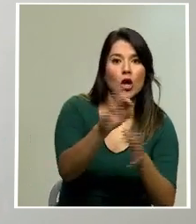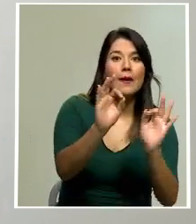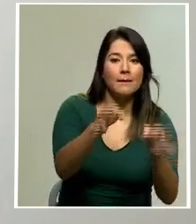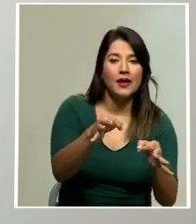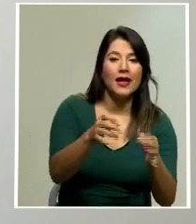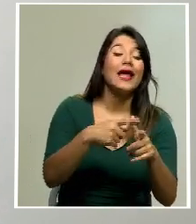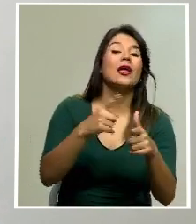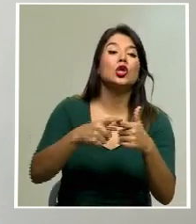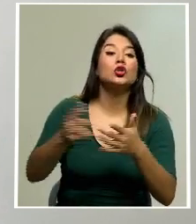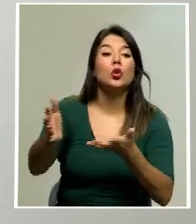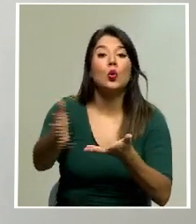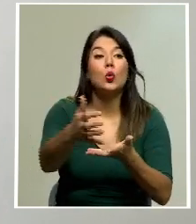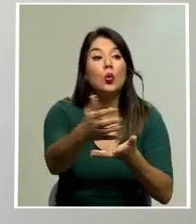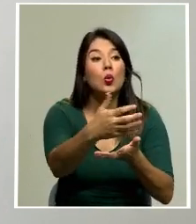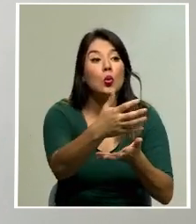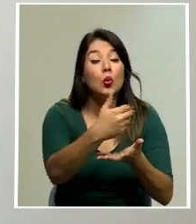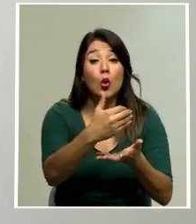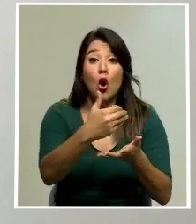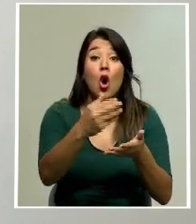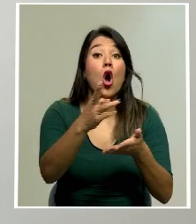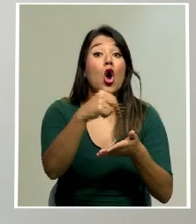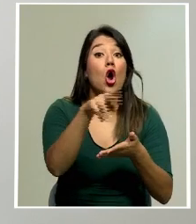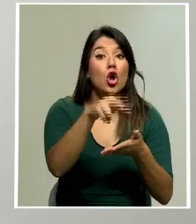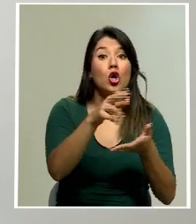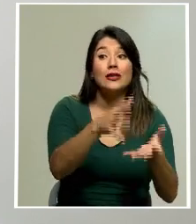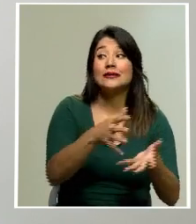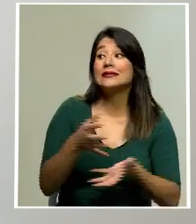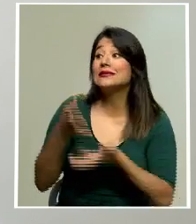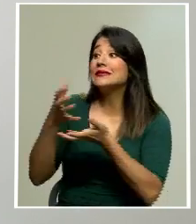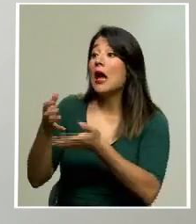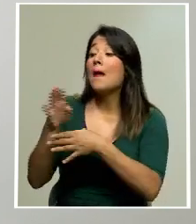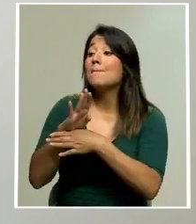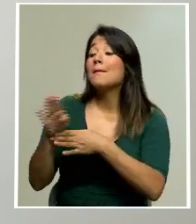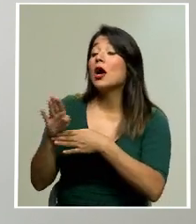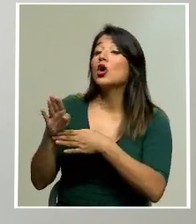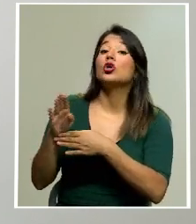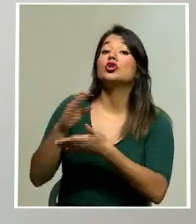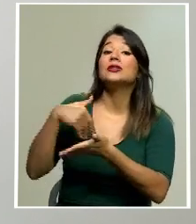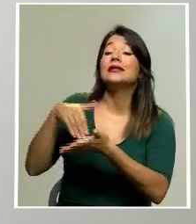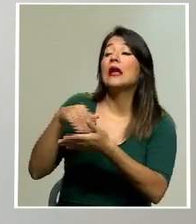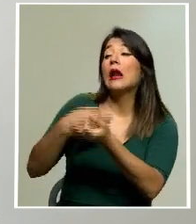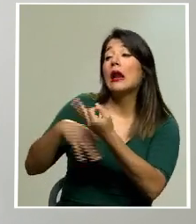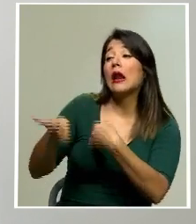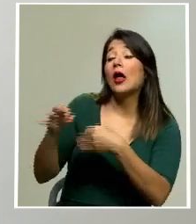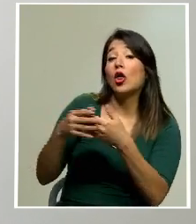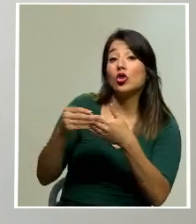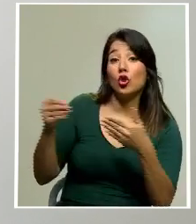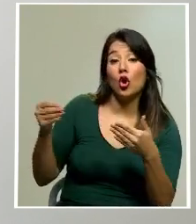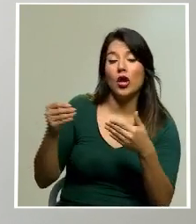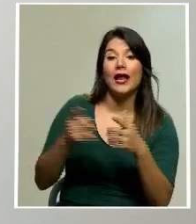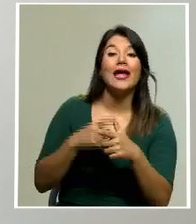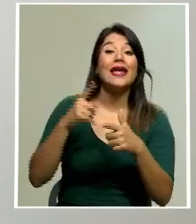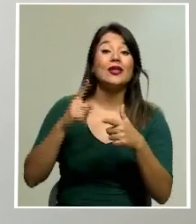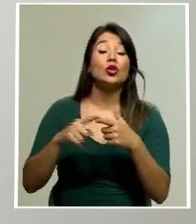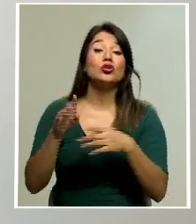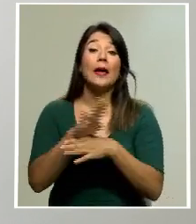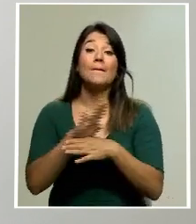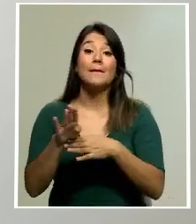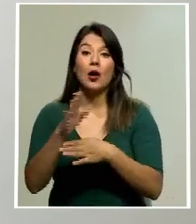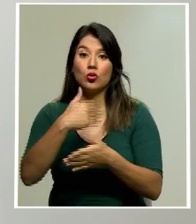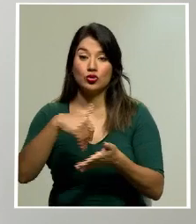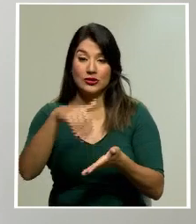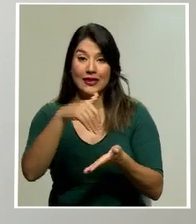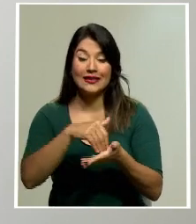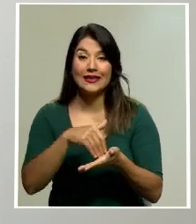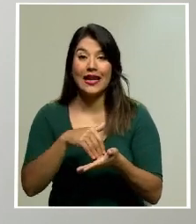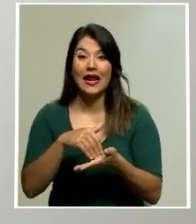Banco Central, se los solicita que los cambie por dólares y con esto el Banco Central de sus divisas principalmente ha